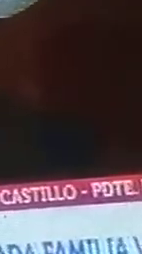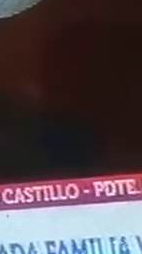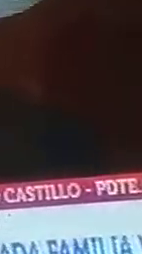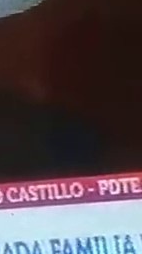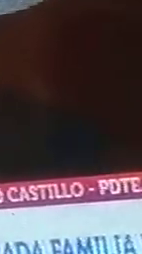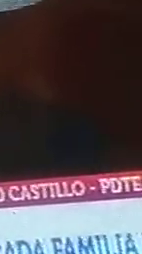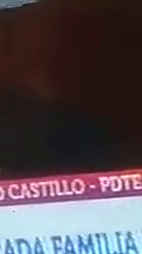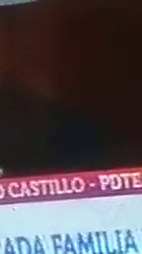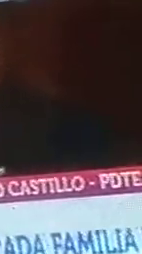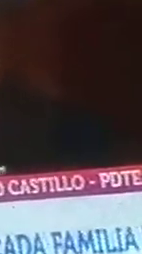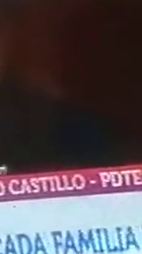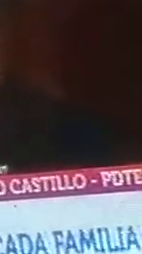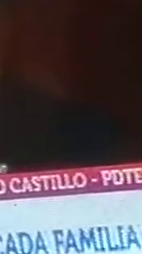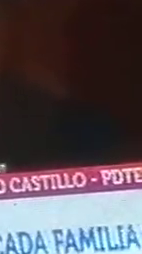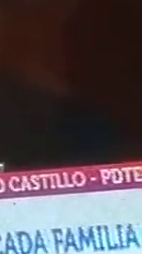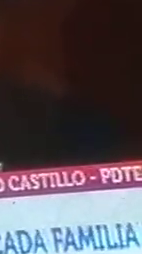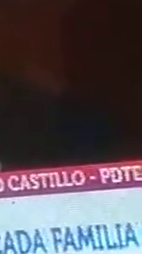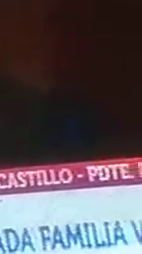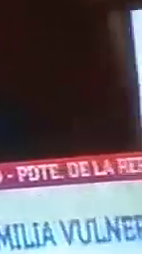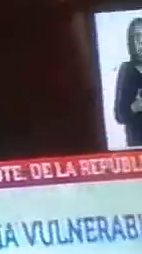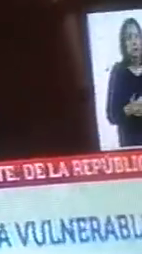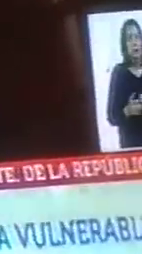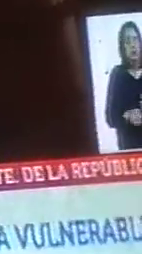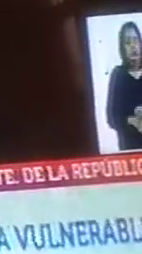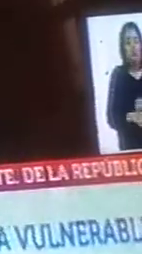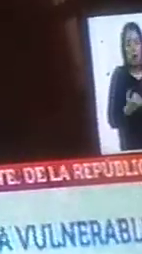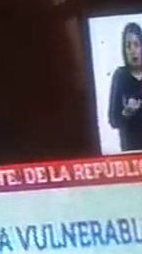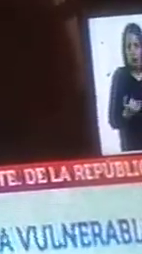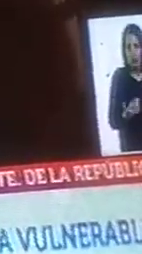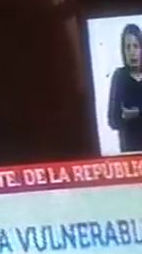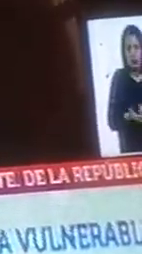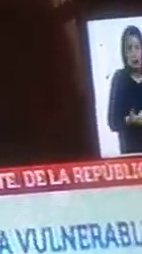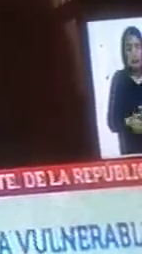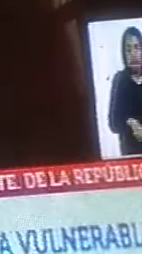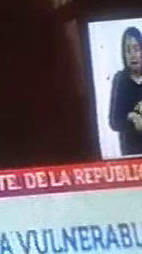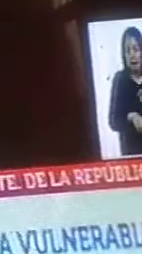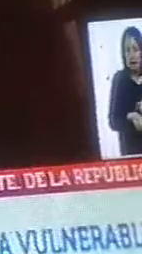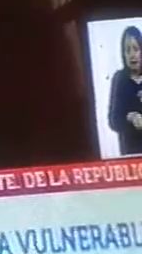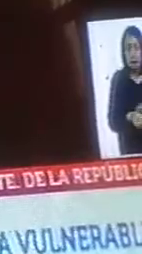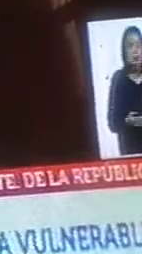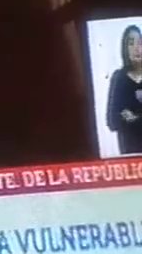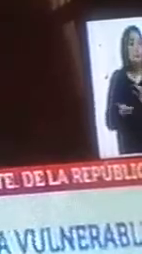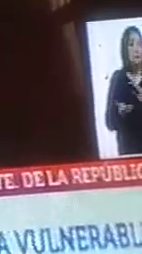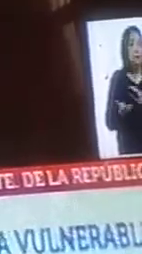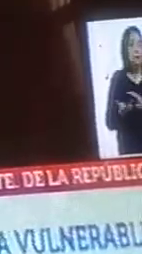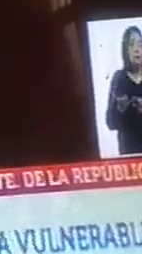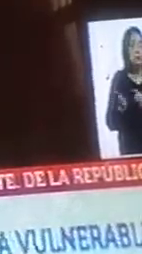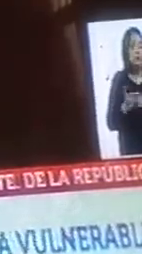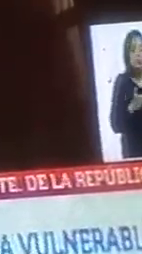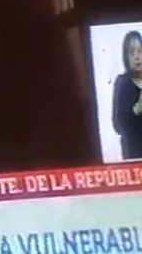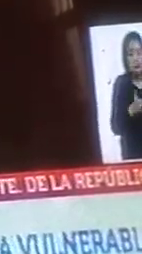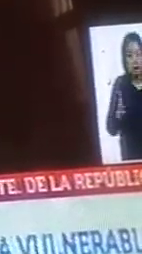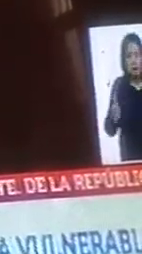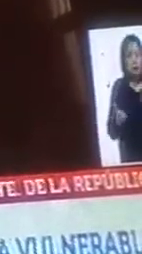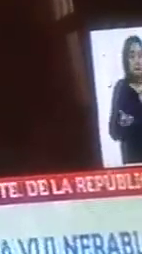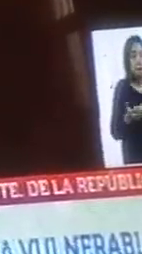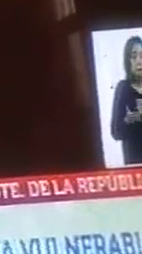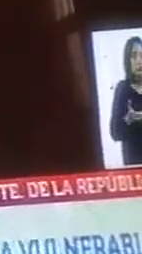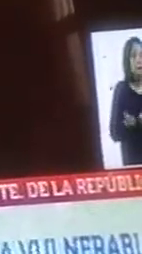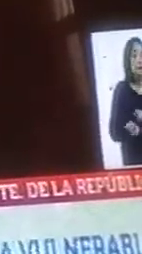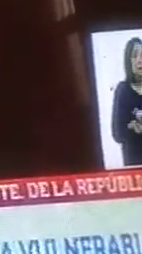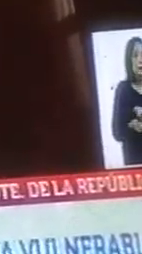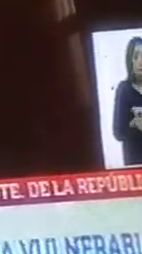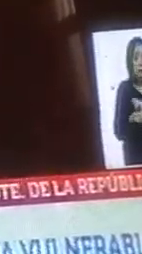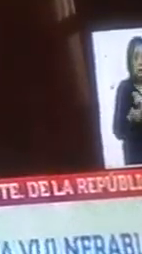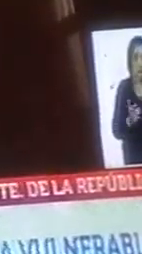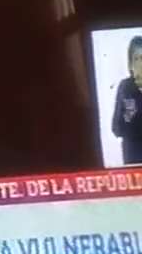ampliarlos en este sentido ampliaremos los periodos de gracias y facilitaremos la reprogramación de deudas